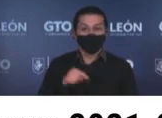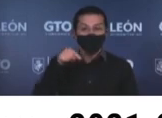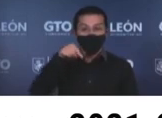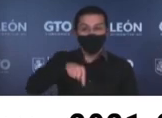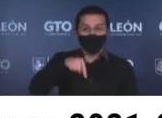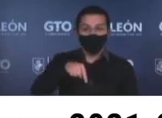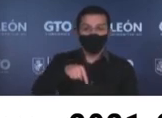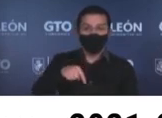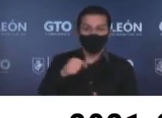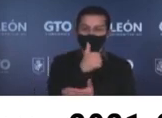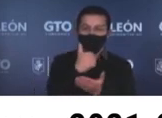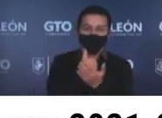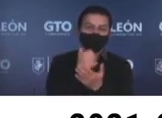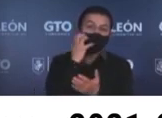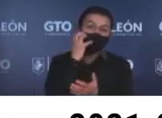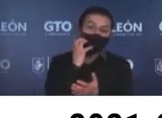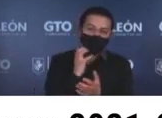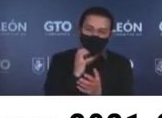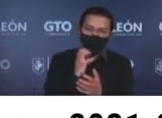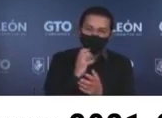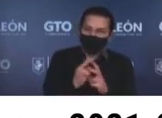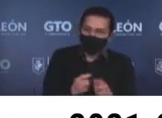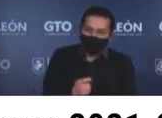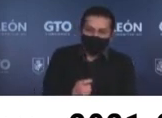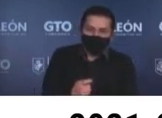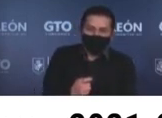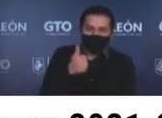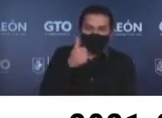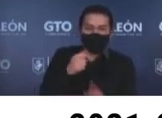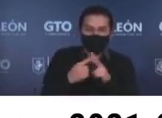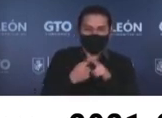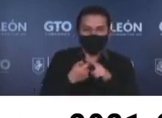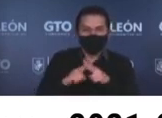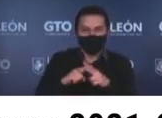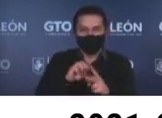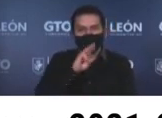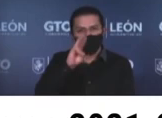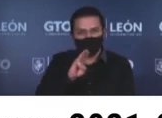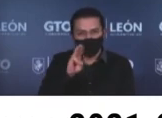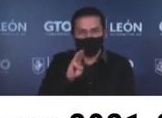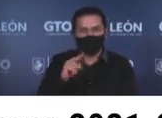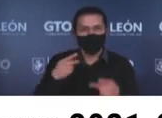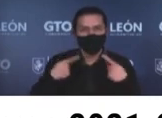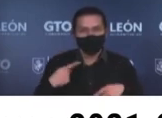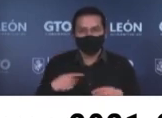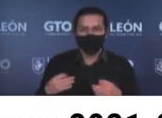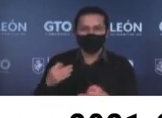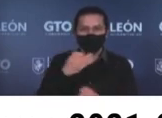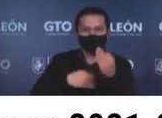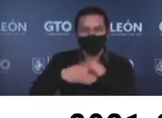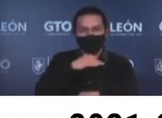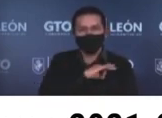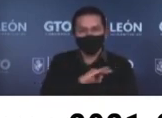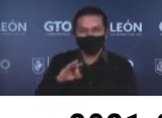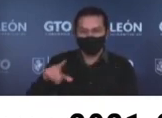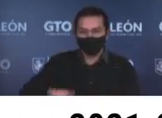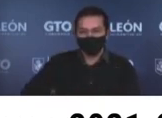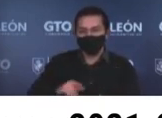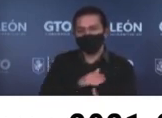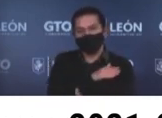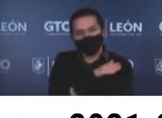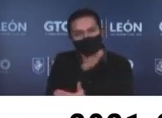sido cesados asimismo reiteró que a partir de este año los elementos tendrán sueldos mayores con un porcentaje promedio de incremento al